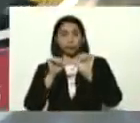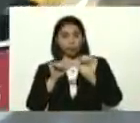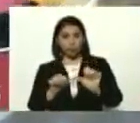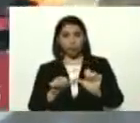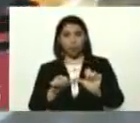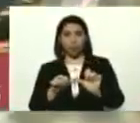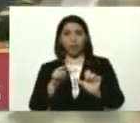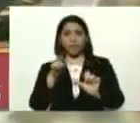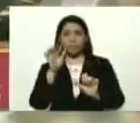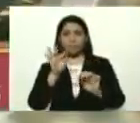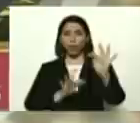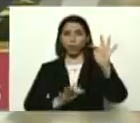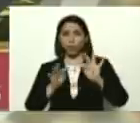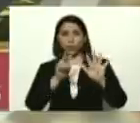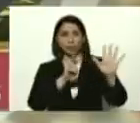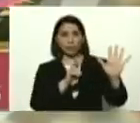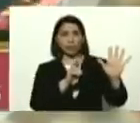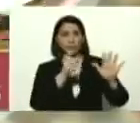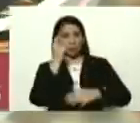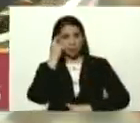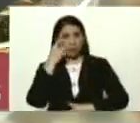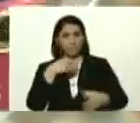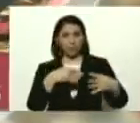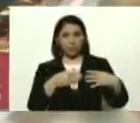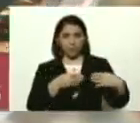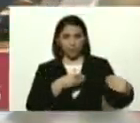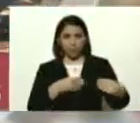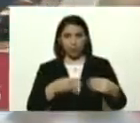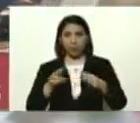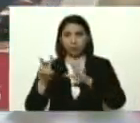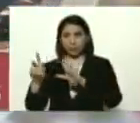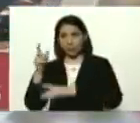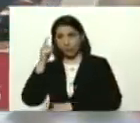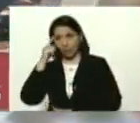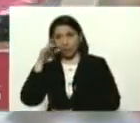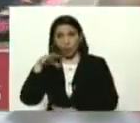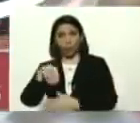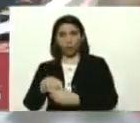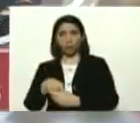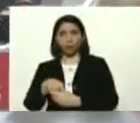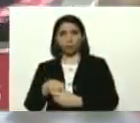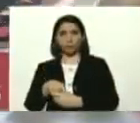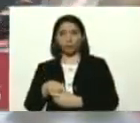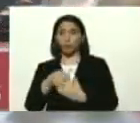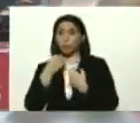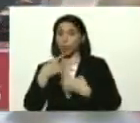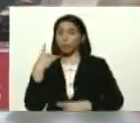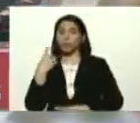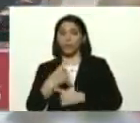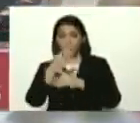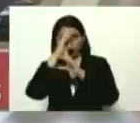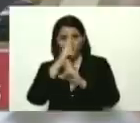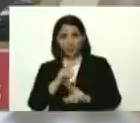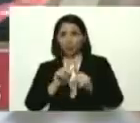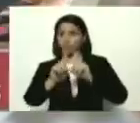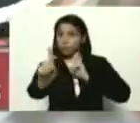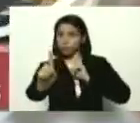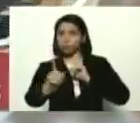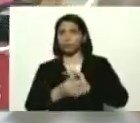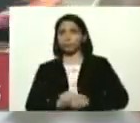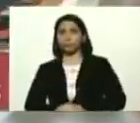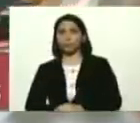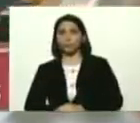esta fórmula del 7 días de flexibilización y 7 días de cuarentena, bueno, debemos respetar